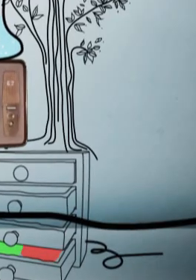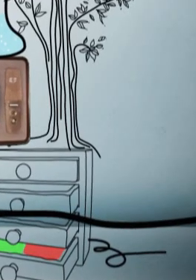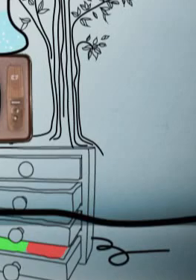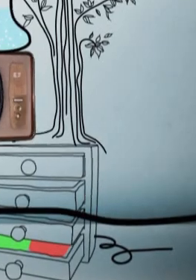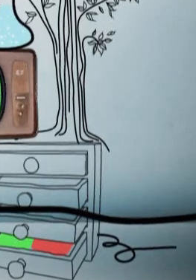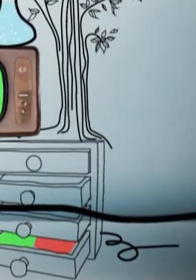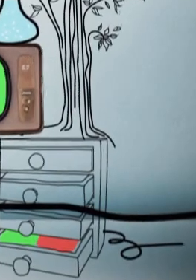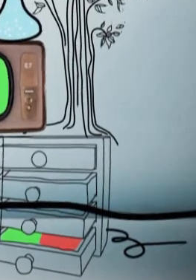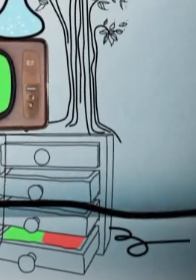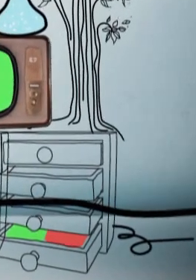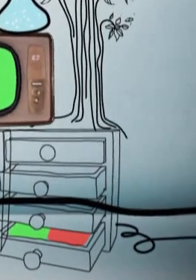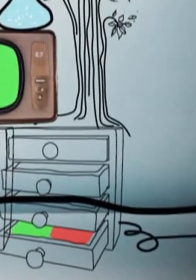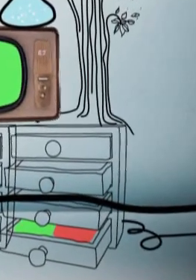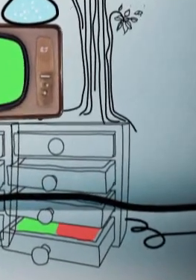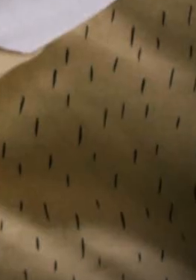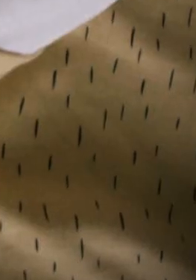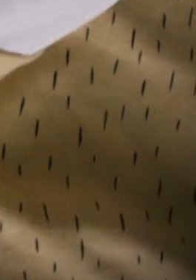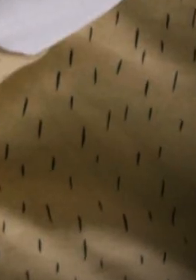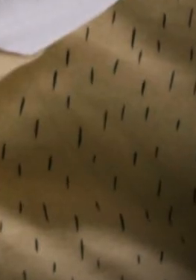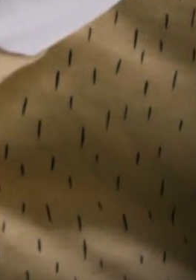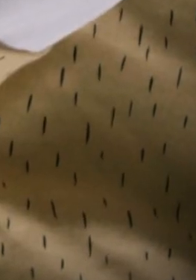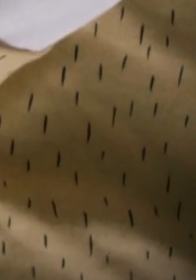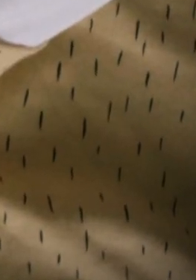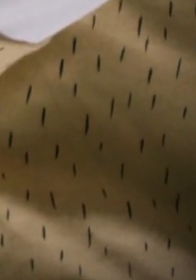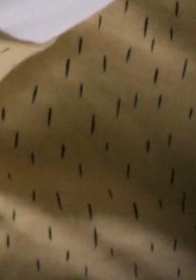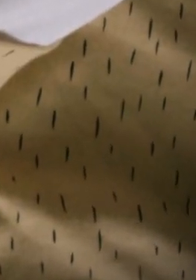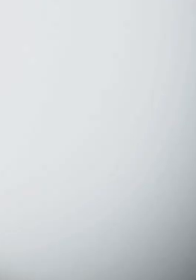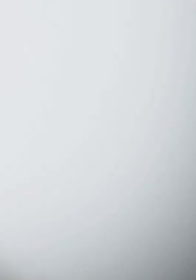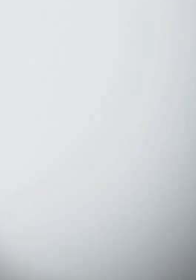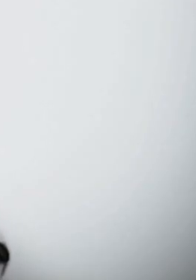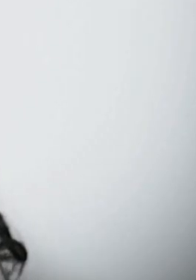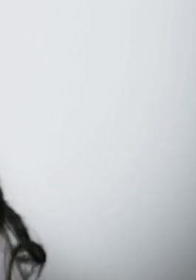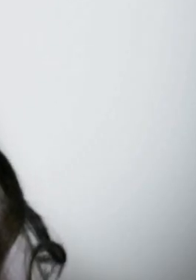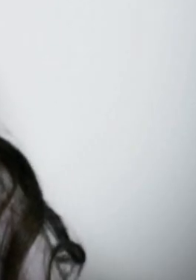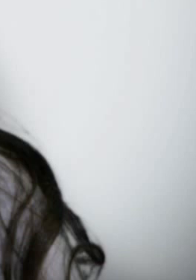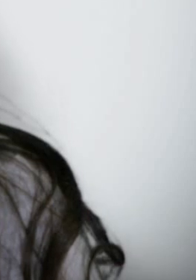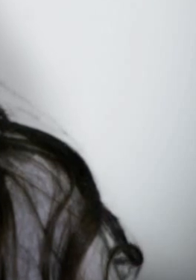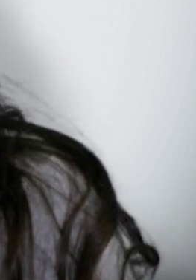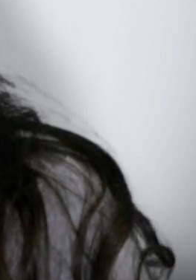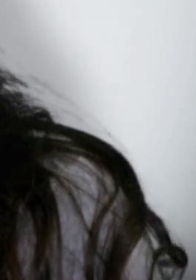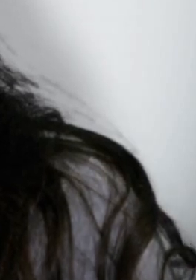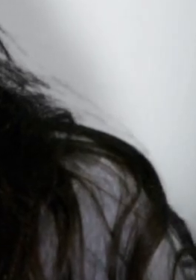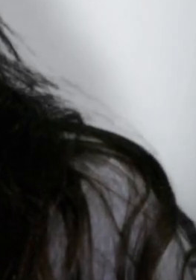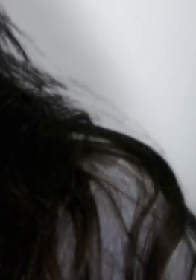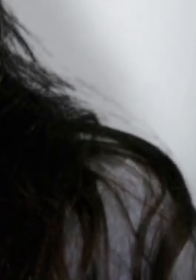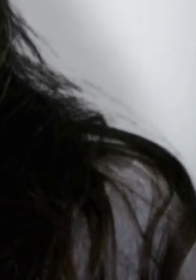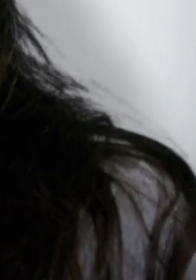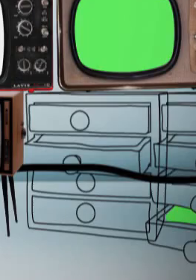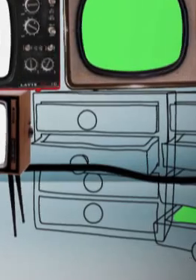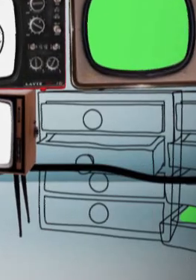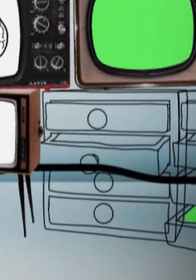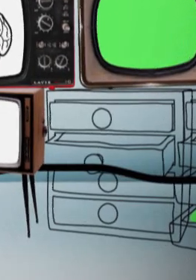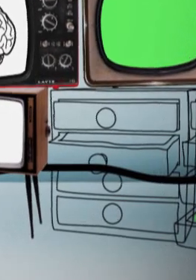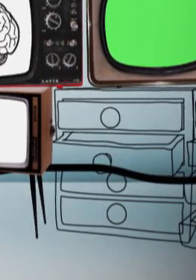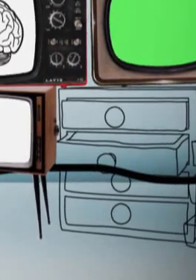Hay un día que es el mejor día del universo y ese día es hoy. Es genial